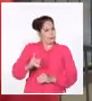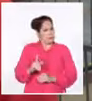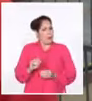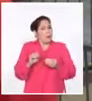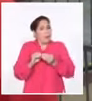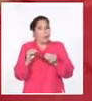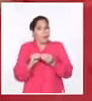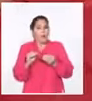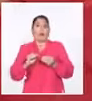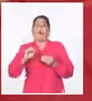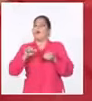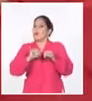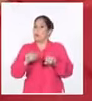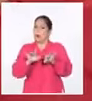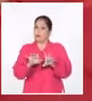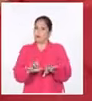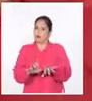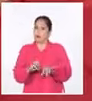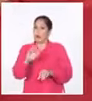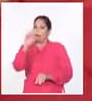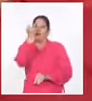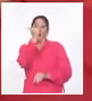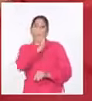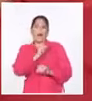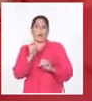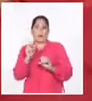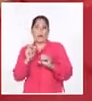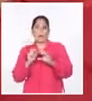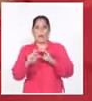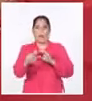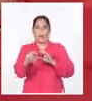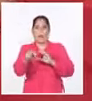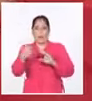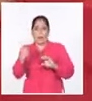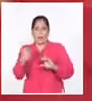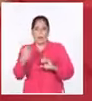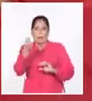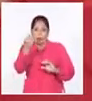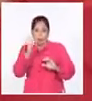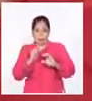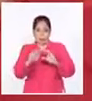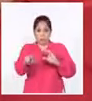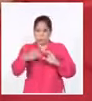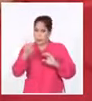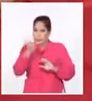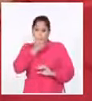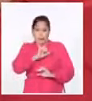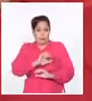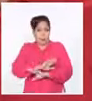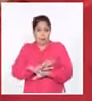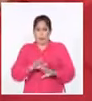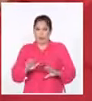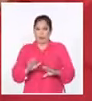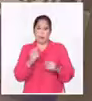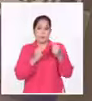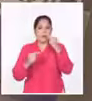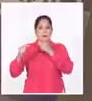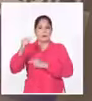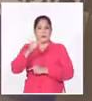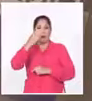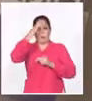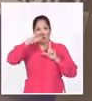a ese desarrollo. Por otro lado, facilita una serie de transacciones, de operaciones económicas que son fundamentales para el